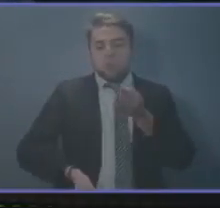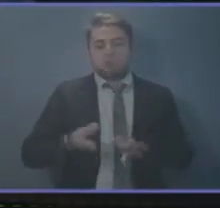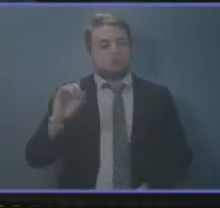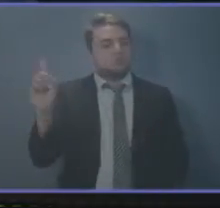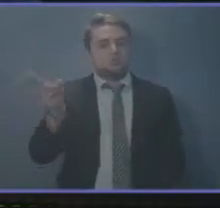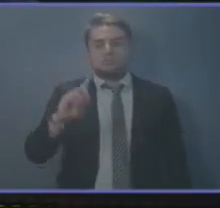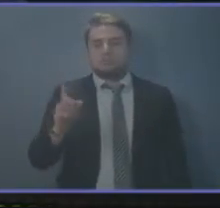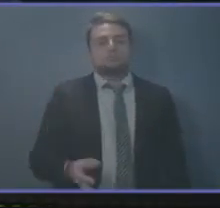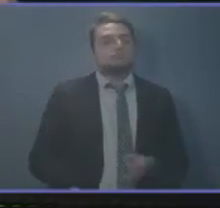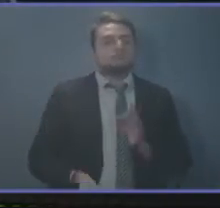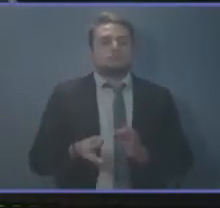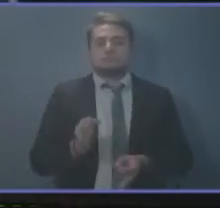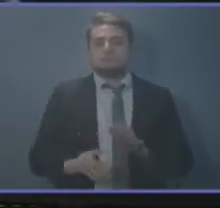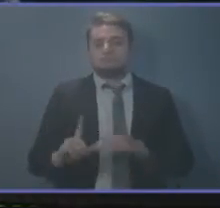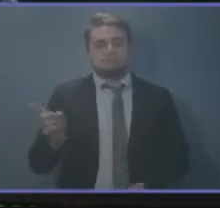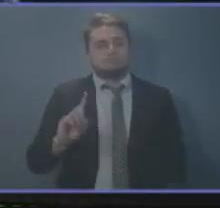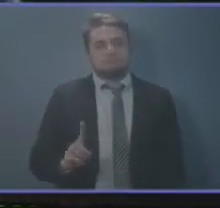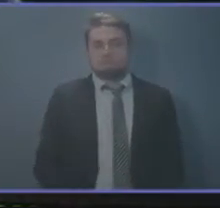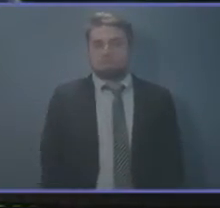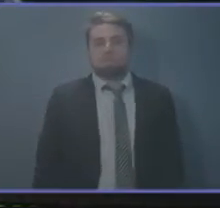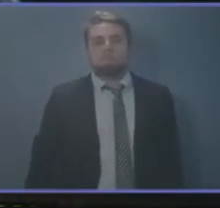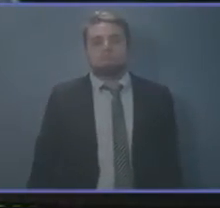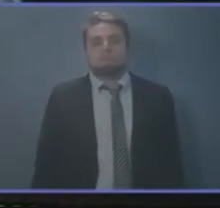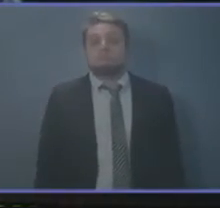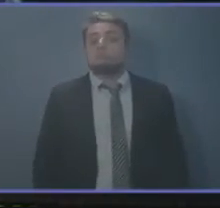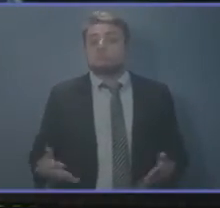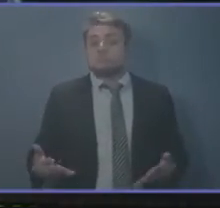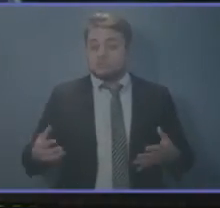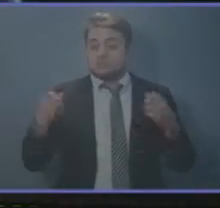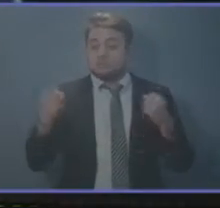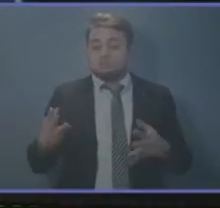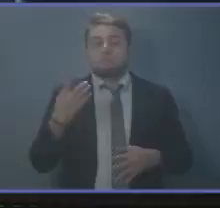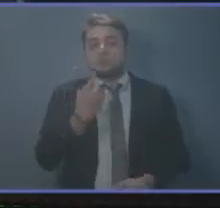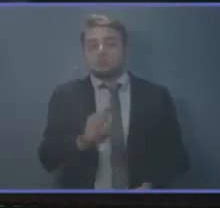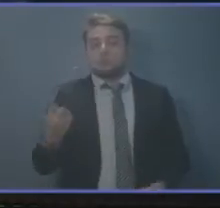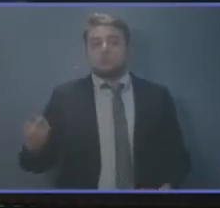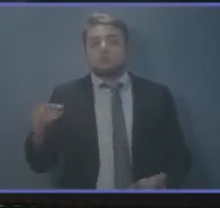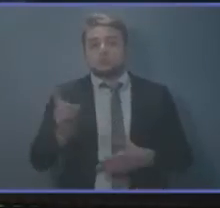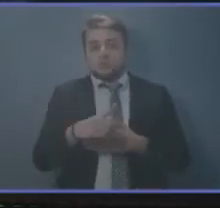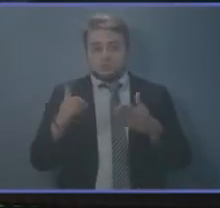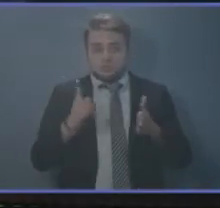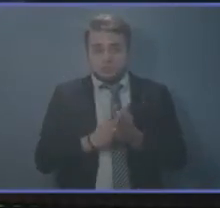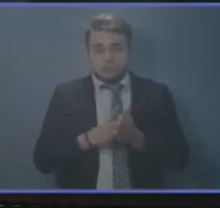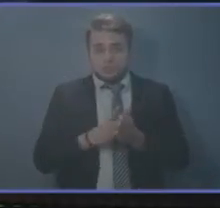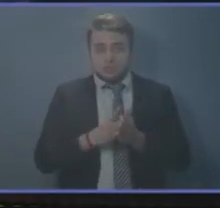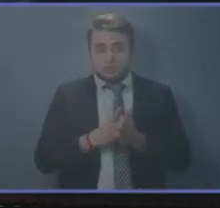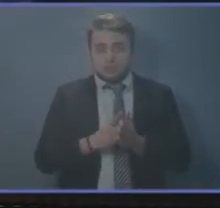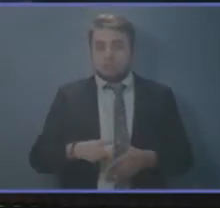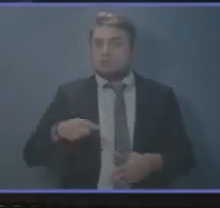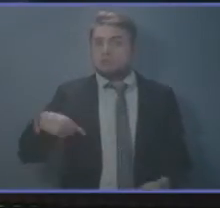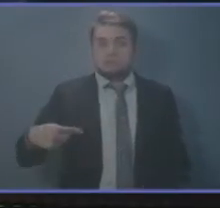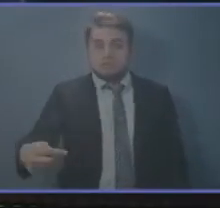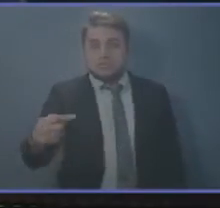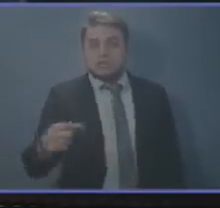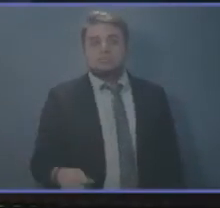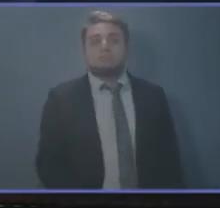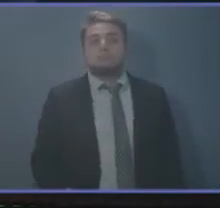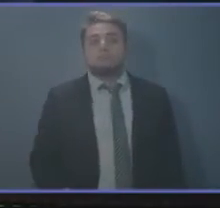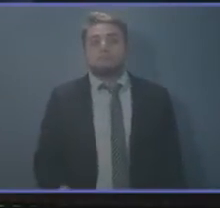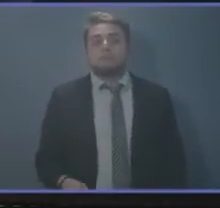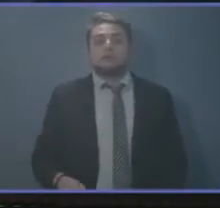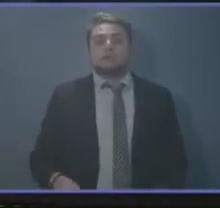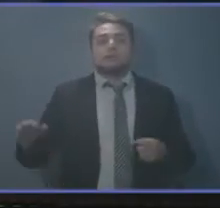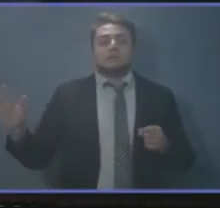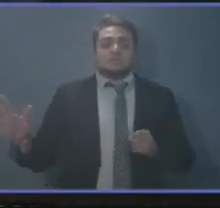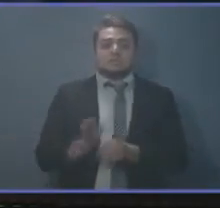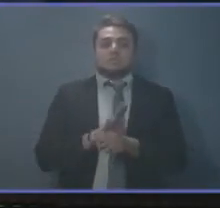justo. Y eso dista mucho de aquellos colegas diputados que por siempre se